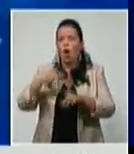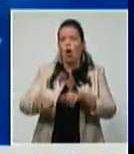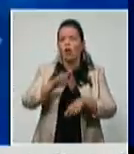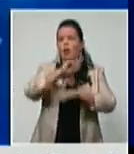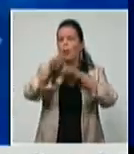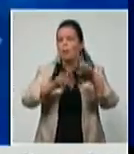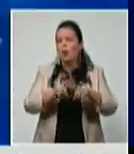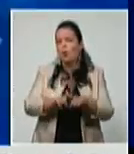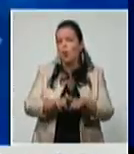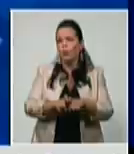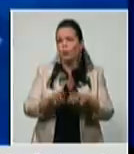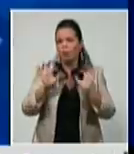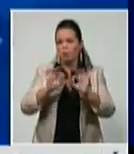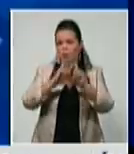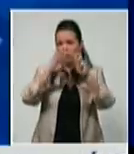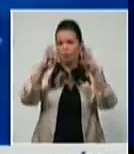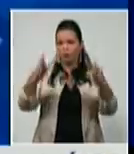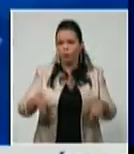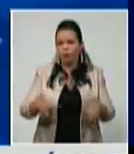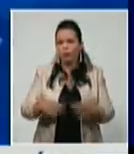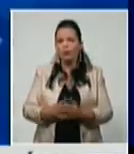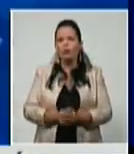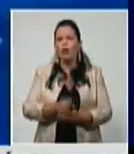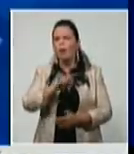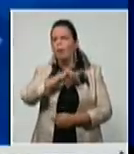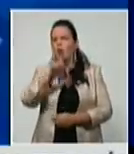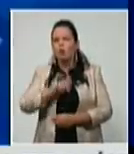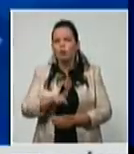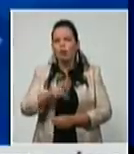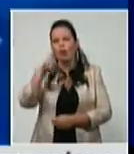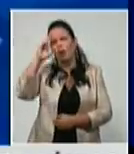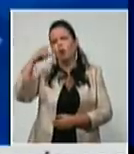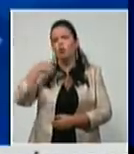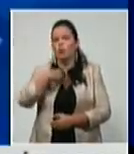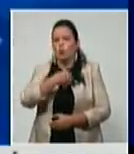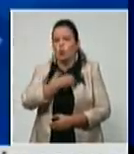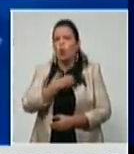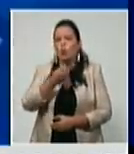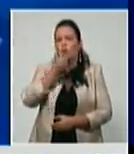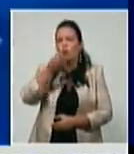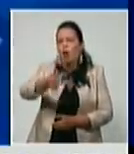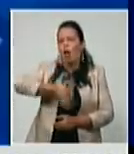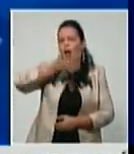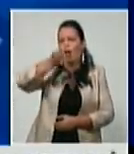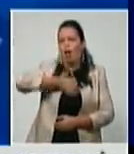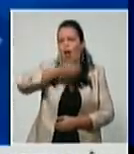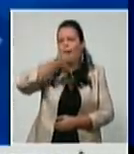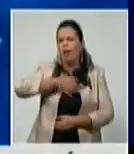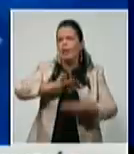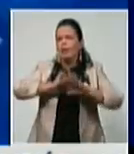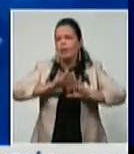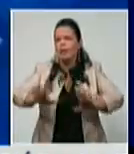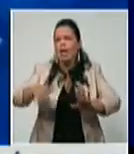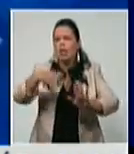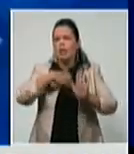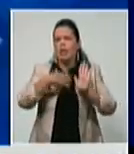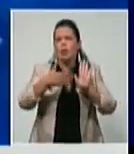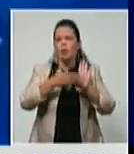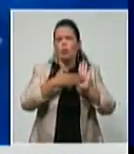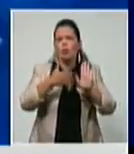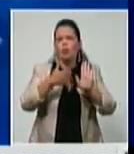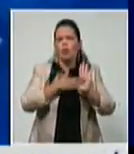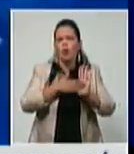nos hace llegar. El doctor Durán nos pudiera responder, me dice si ya existen evidencias de cuánto dura